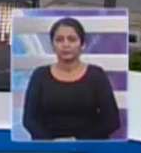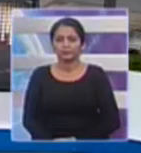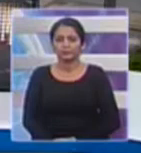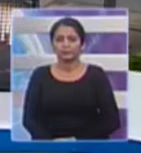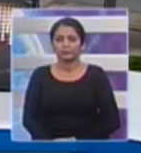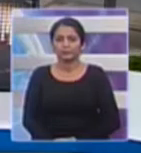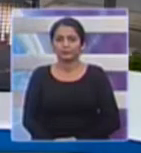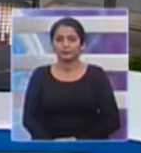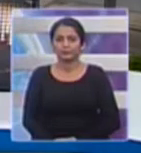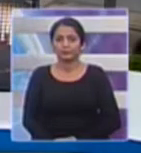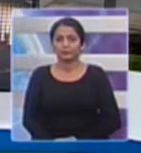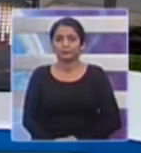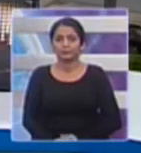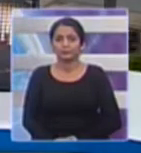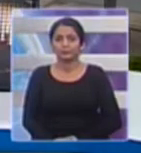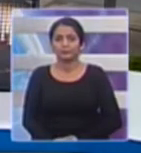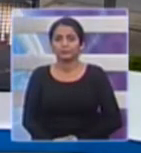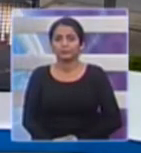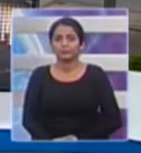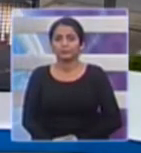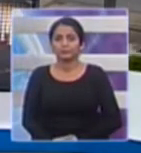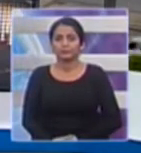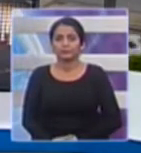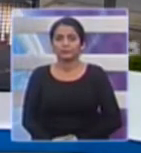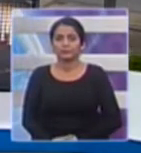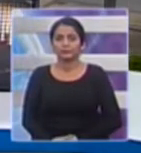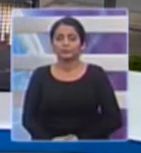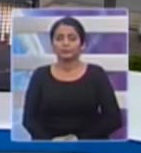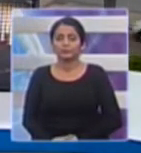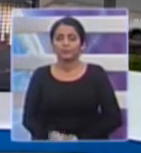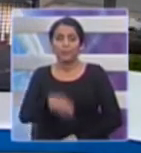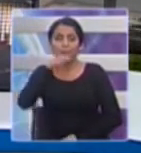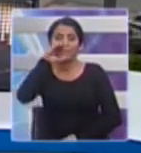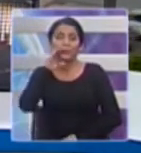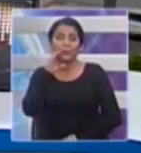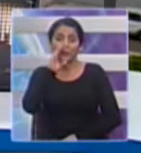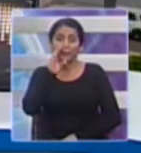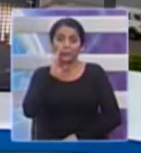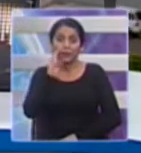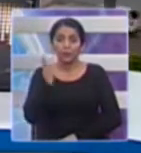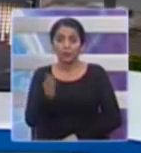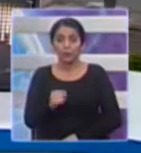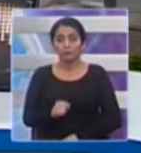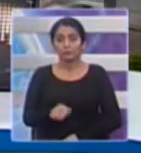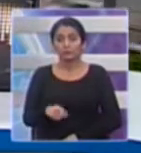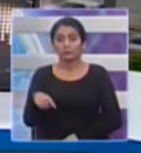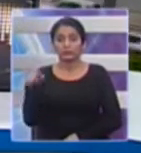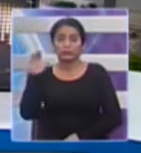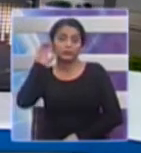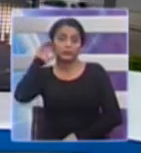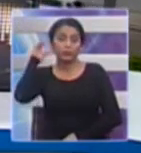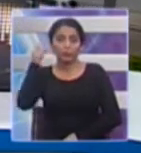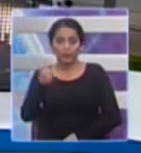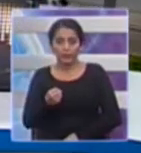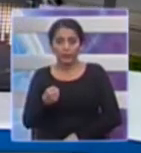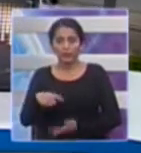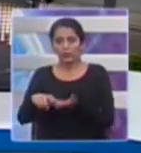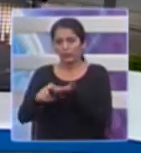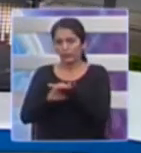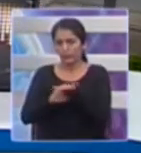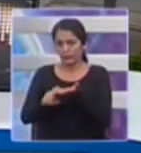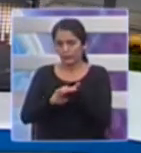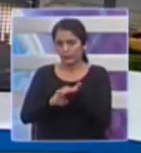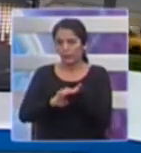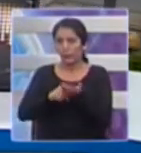A la presidencia de la República por Acuerdo Nacional por el Cambio, Paco Moncayo, se reunió en Cuenca con grupos de atención prioritaria